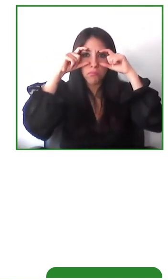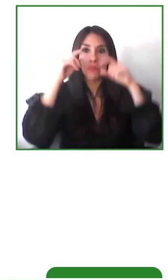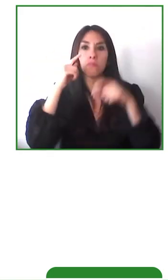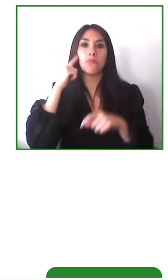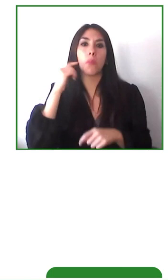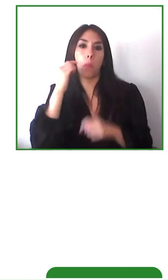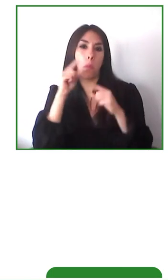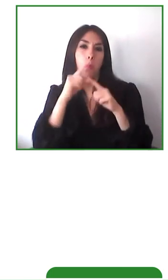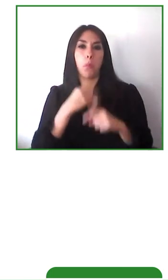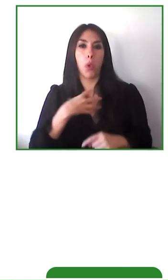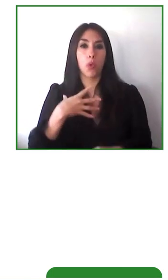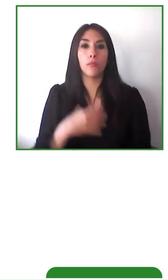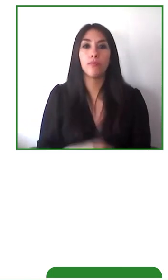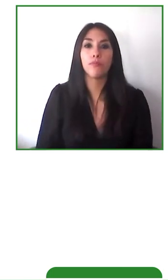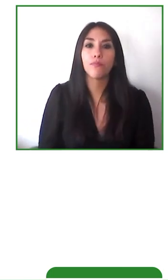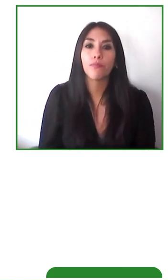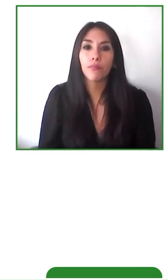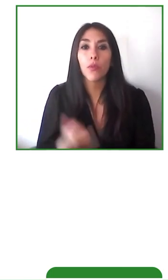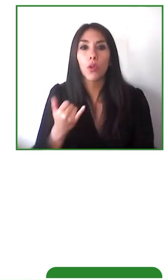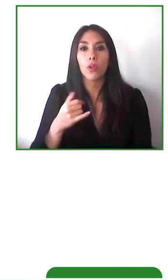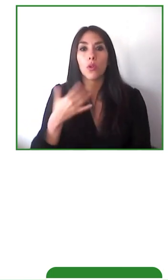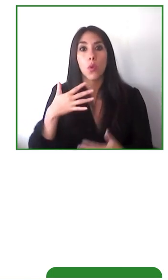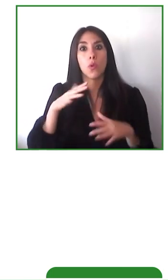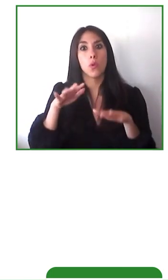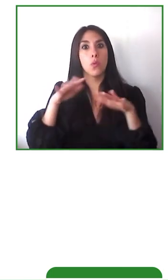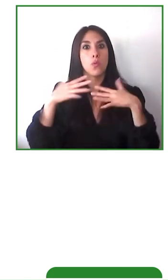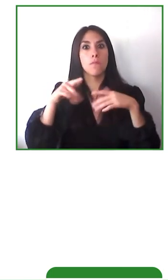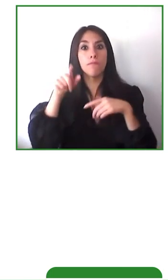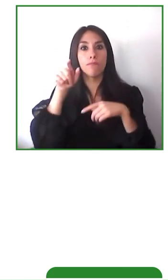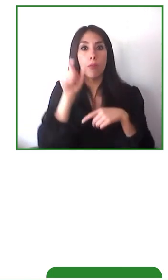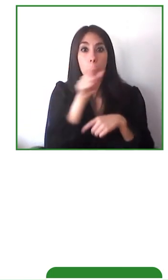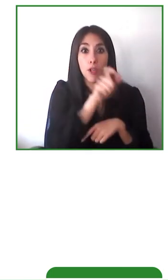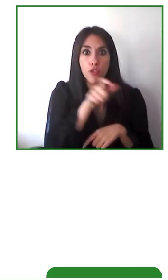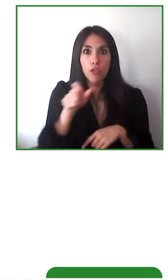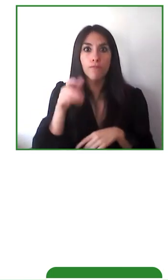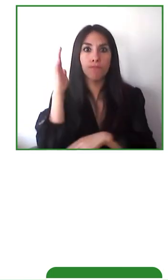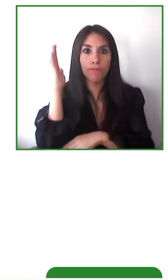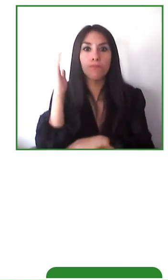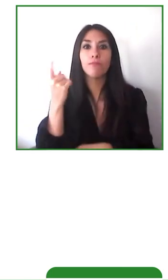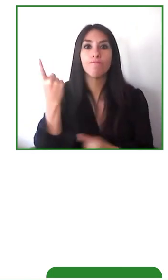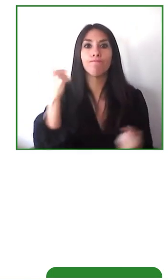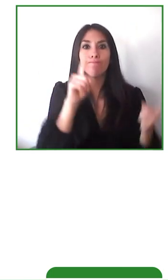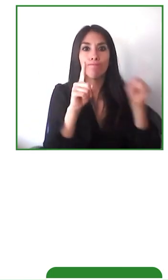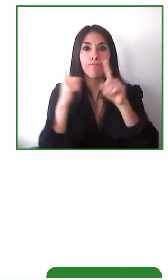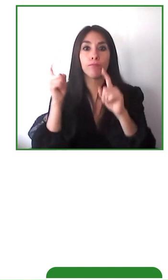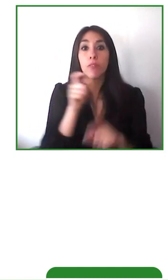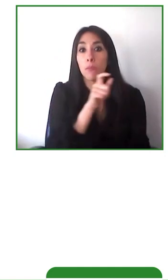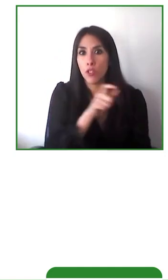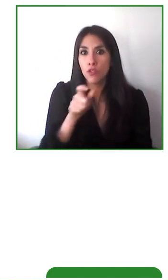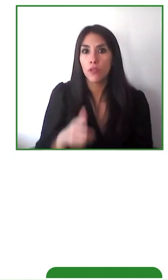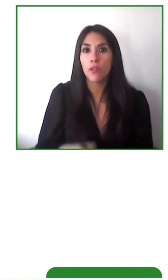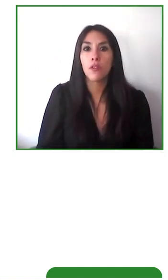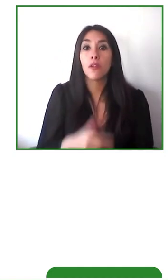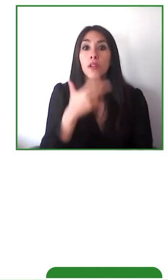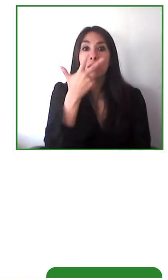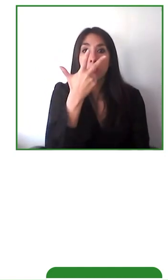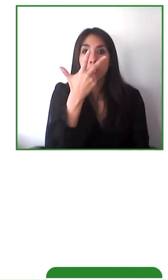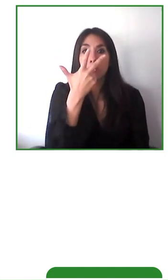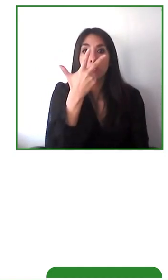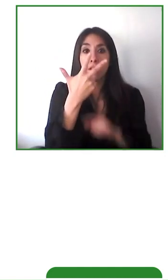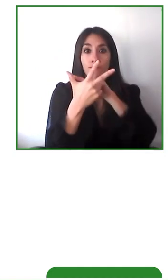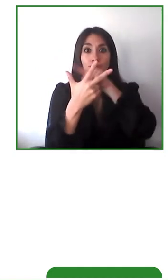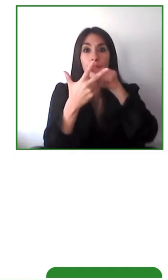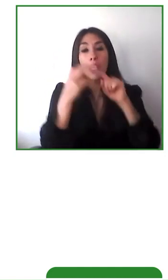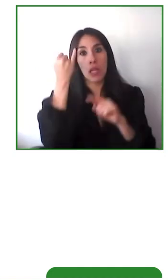de compartir este espacio con 3 innovaciones sociales que fueron parte de nuestro programa Impact Transfer de este